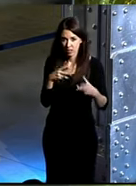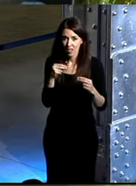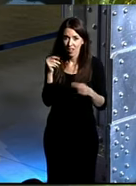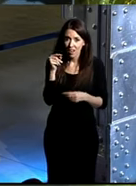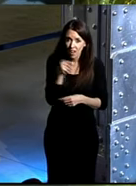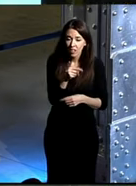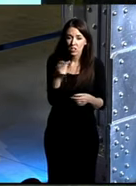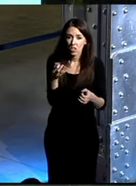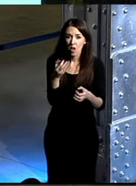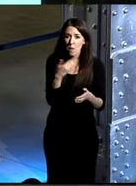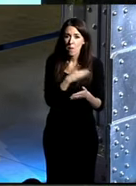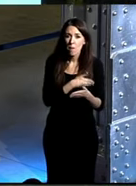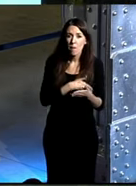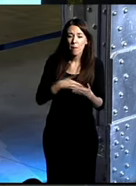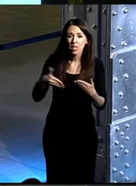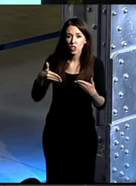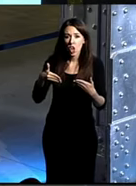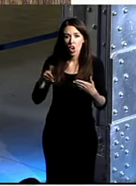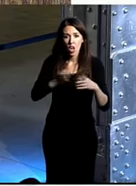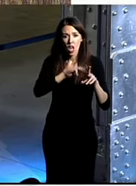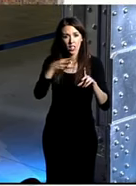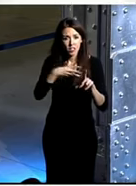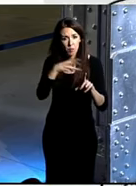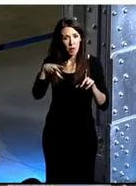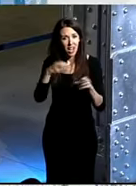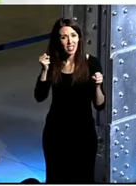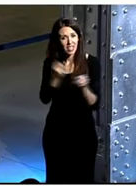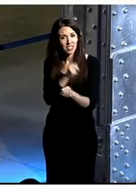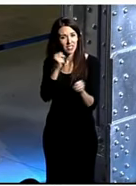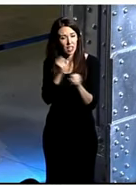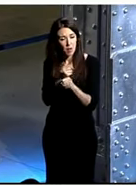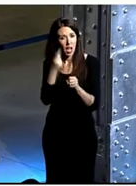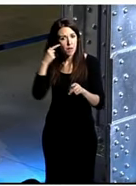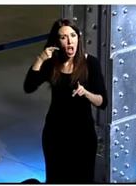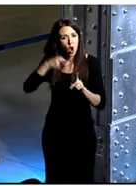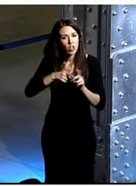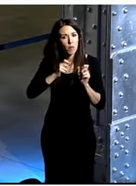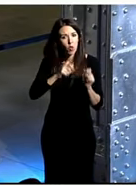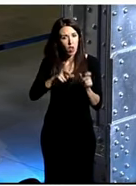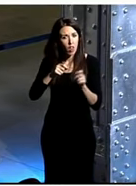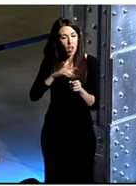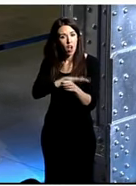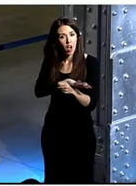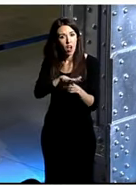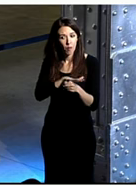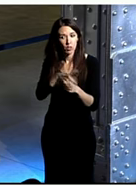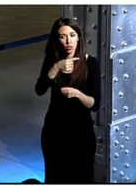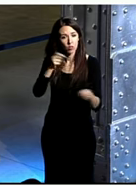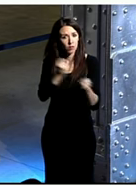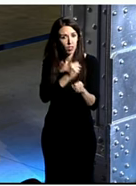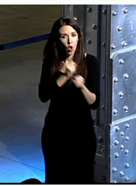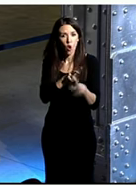estos son millones de páginas que está trabajando Manovich y generando sentido. Estas son las áreas en las que estamos trabajando: